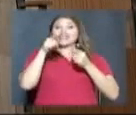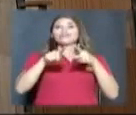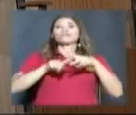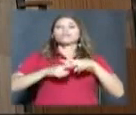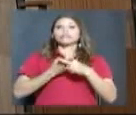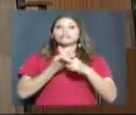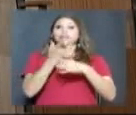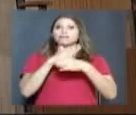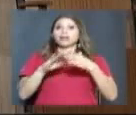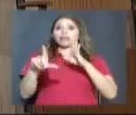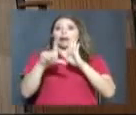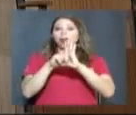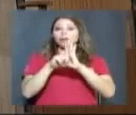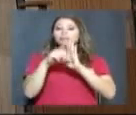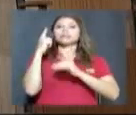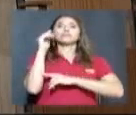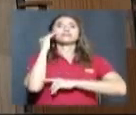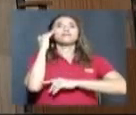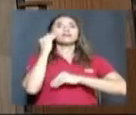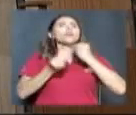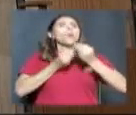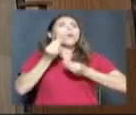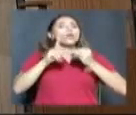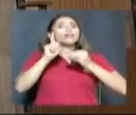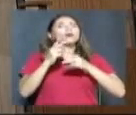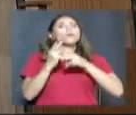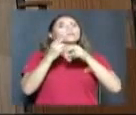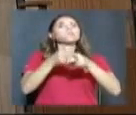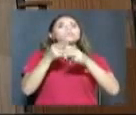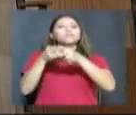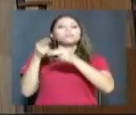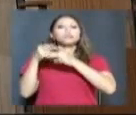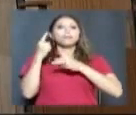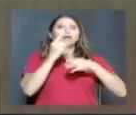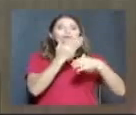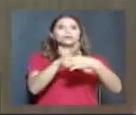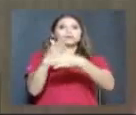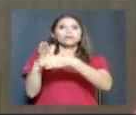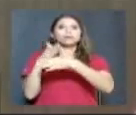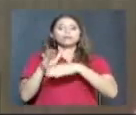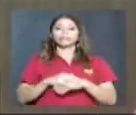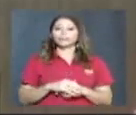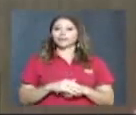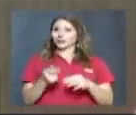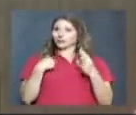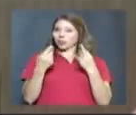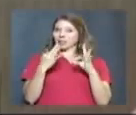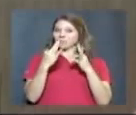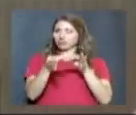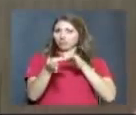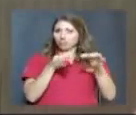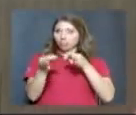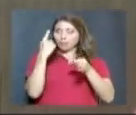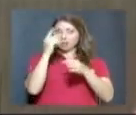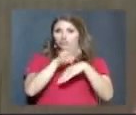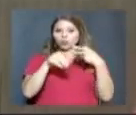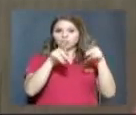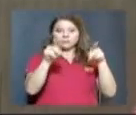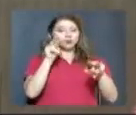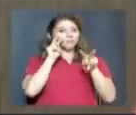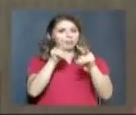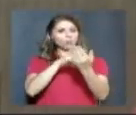la que regula cómo asignar cada uno de esos bloques, ¿verdad? Voy a tratar de hacer una reflexión hacia la ciudadanía para que todas las personas que están viendo este programa puedan